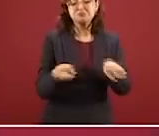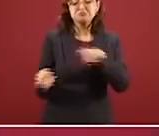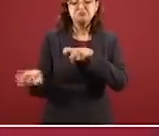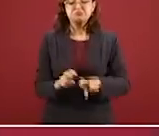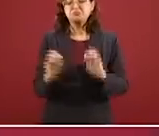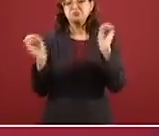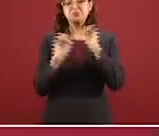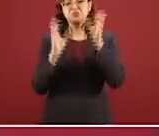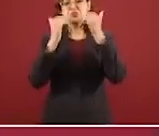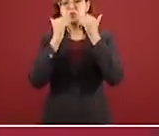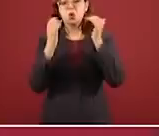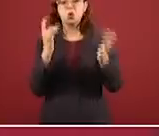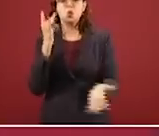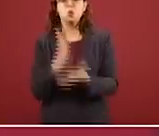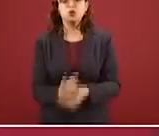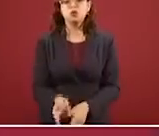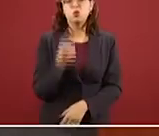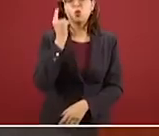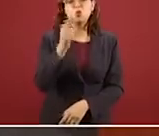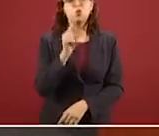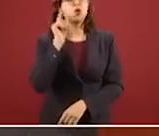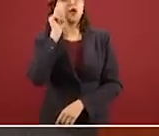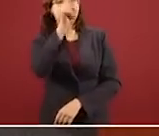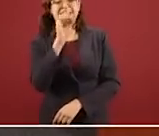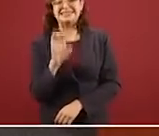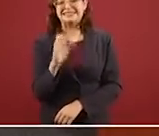que va de Chihuahua a Mochis,